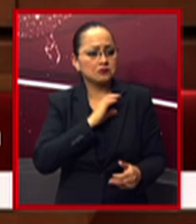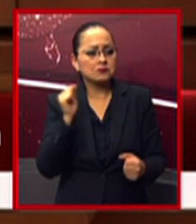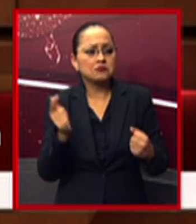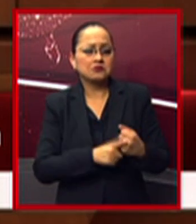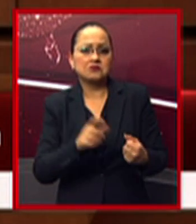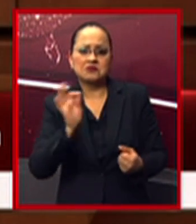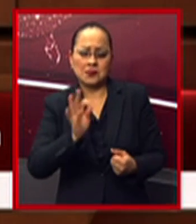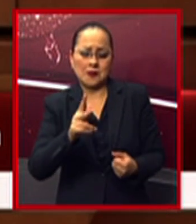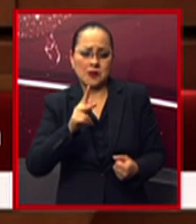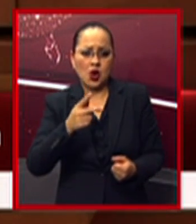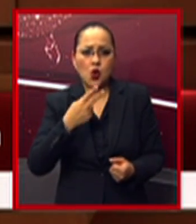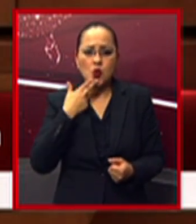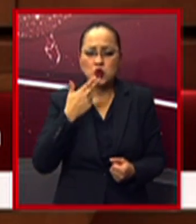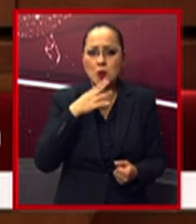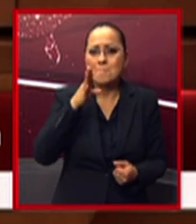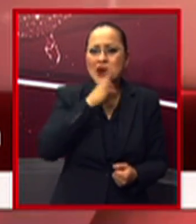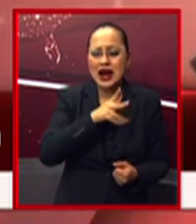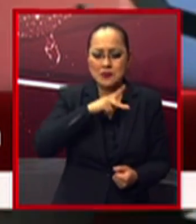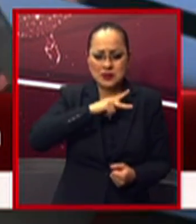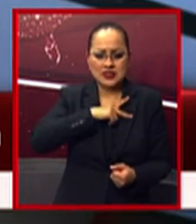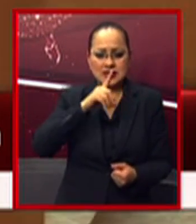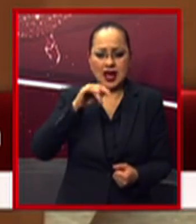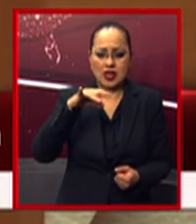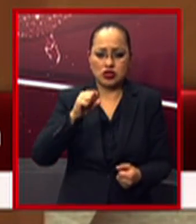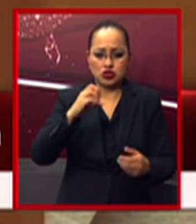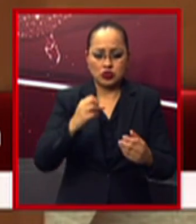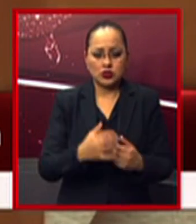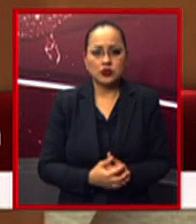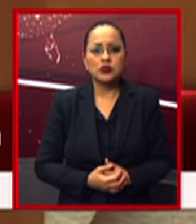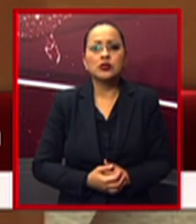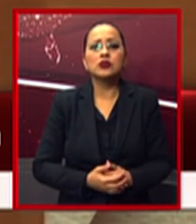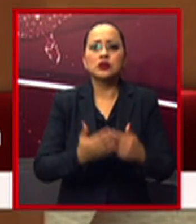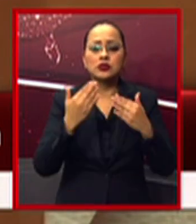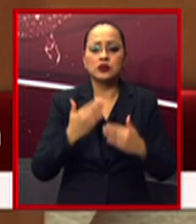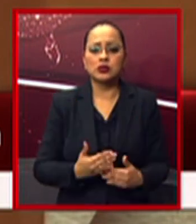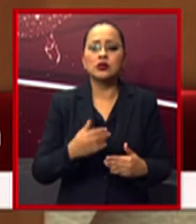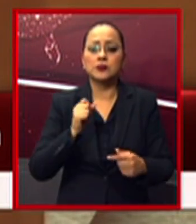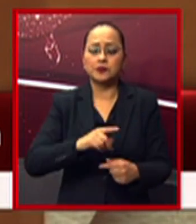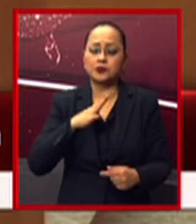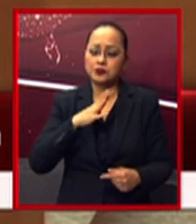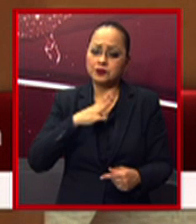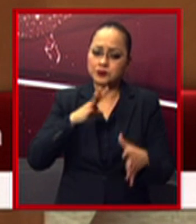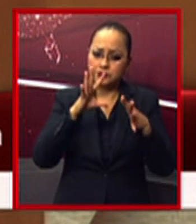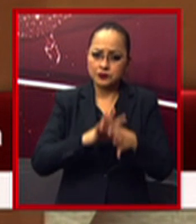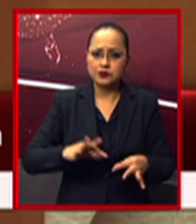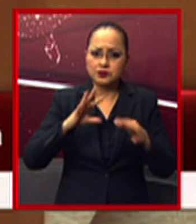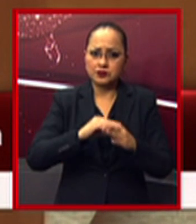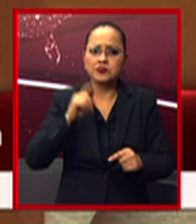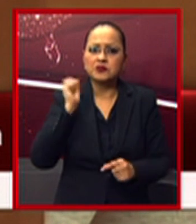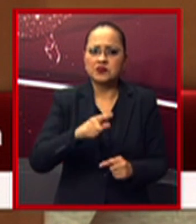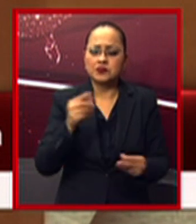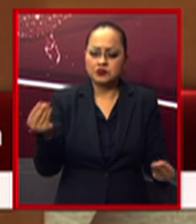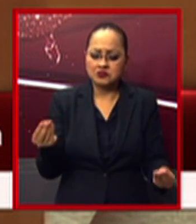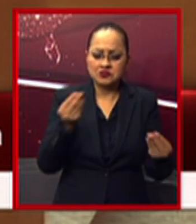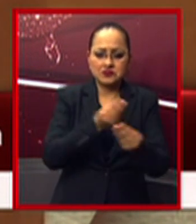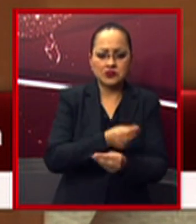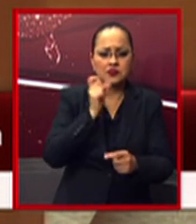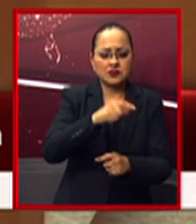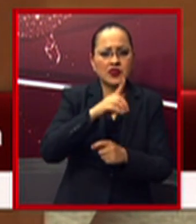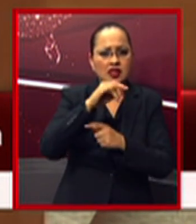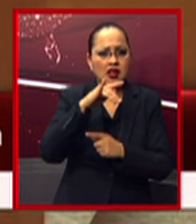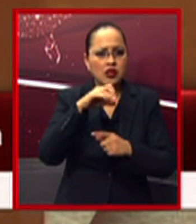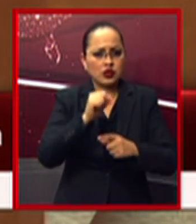una posible irregularidad. Se señala, además, que las transferencias y remisiones de